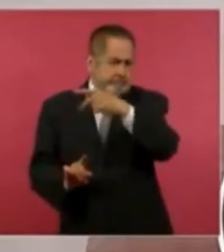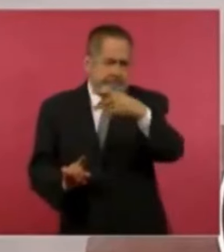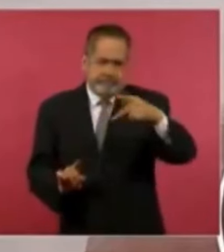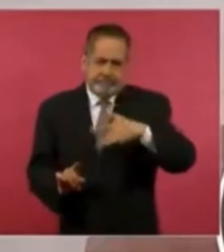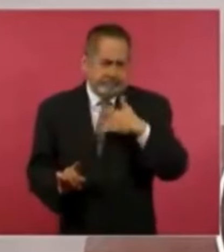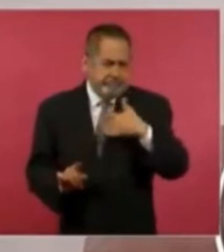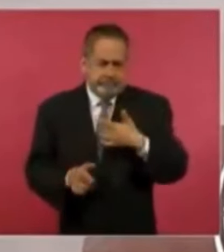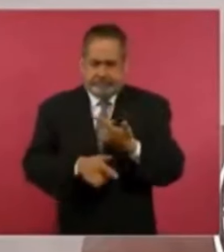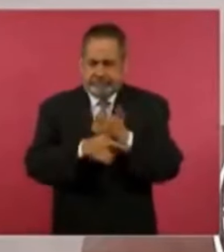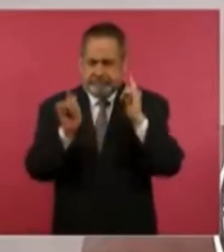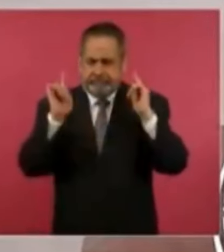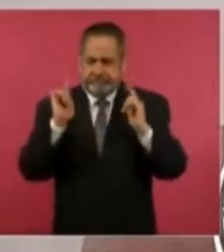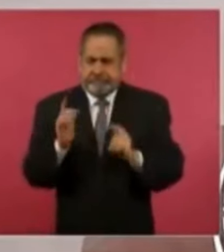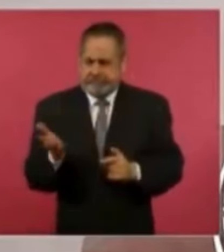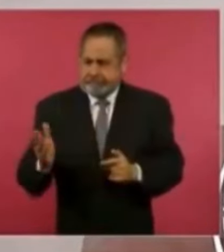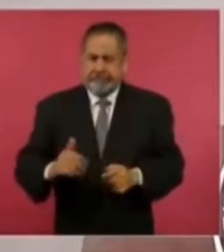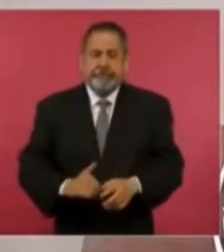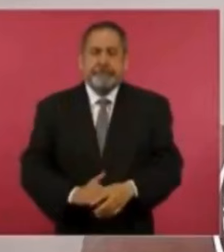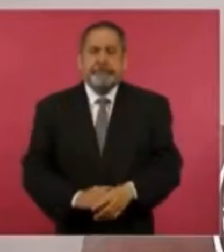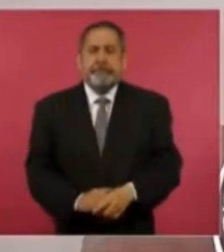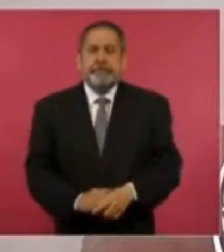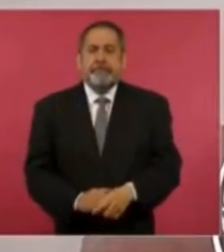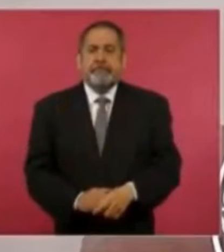es libre.